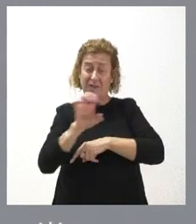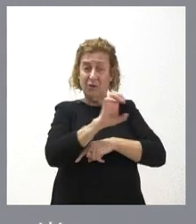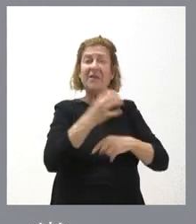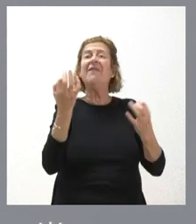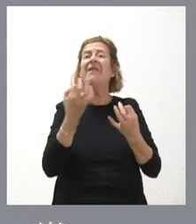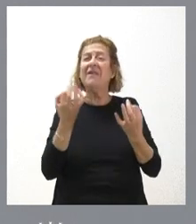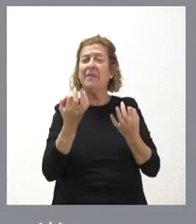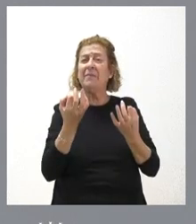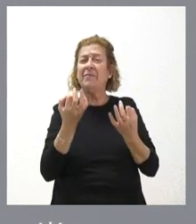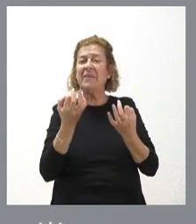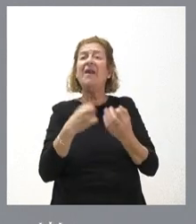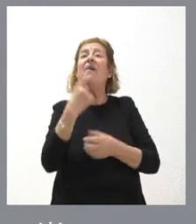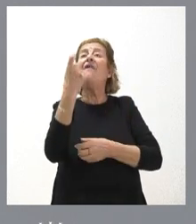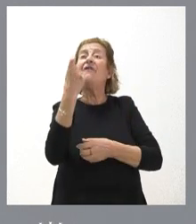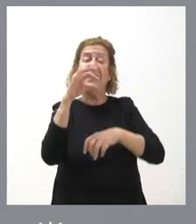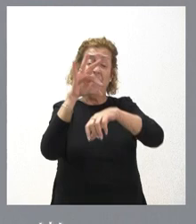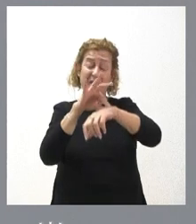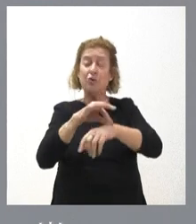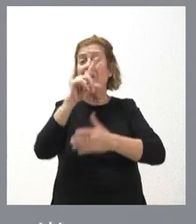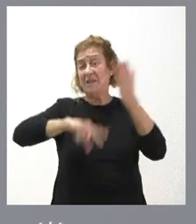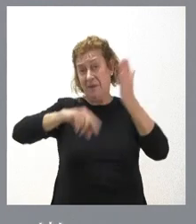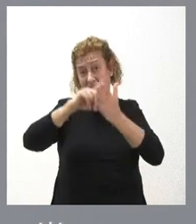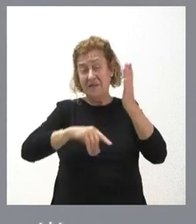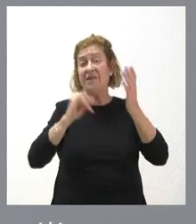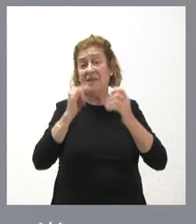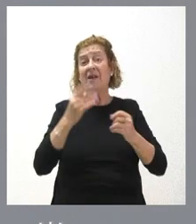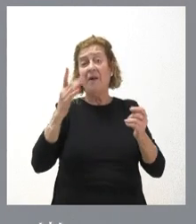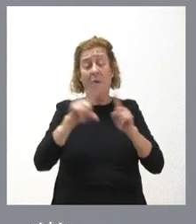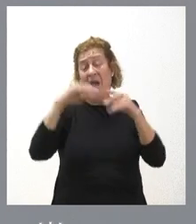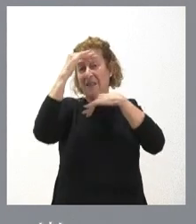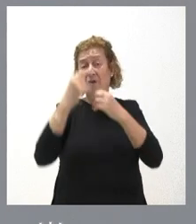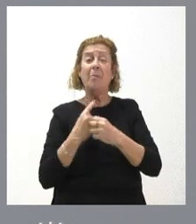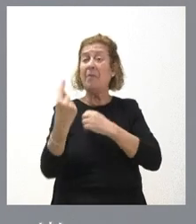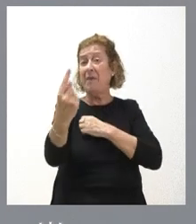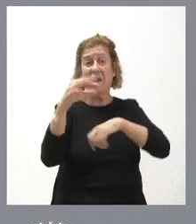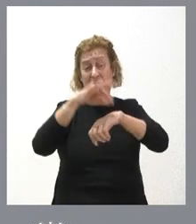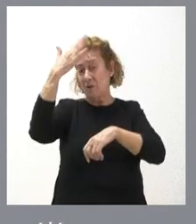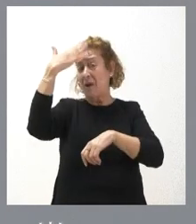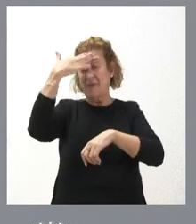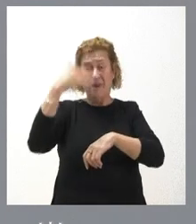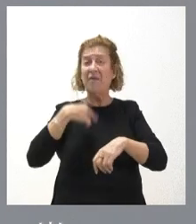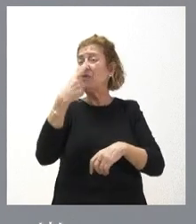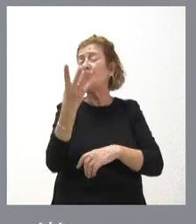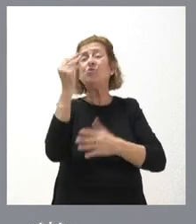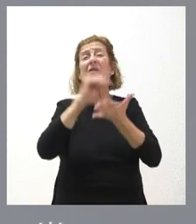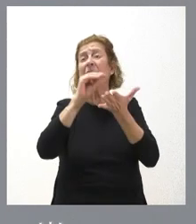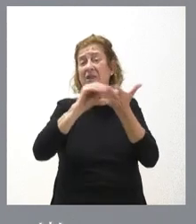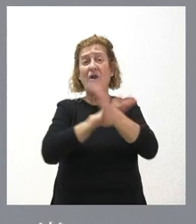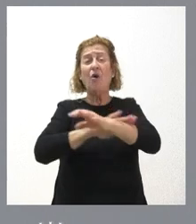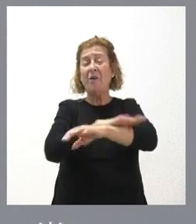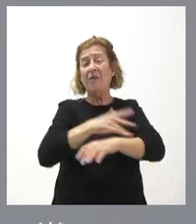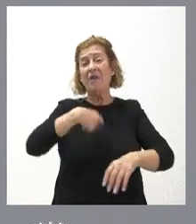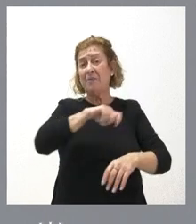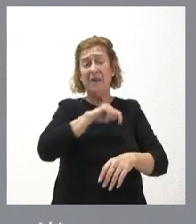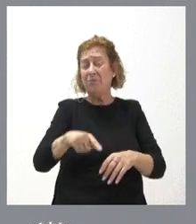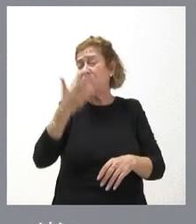es la falta de médicos especialistas y muy especialmente la atención primaria es que eso lo hemos dicho muchas veces al gobierno de España Este es el principal problema